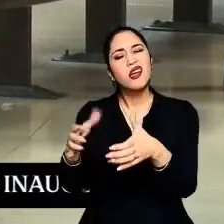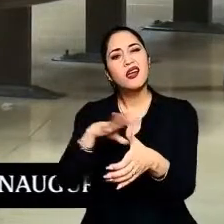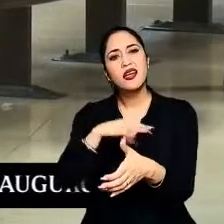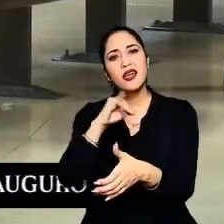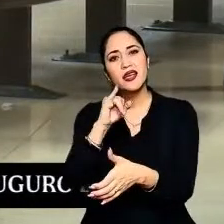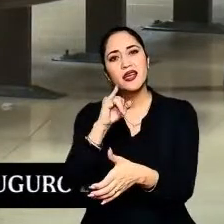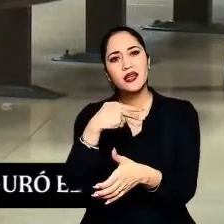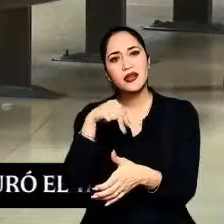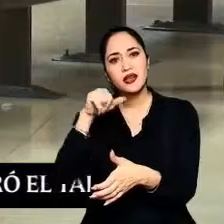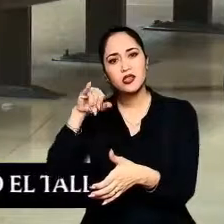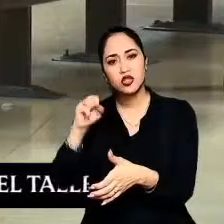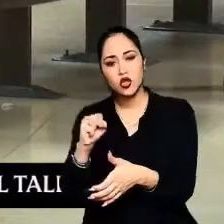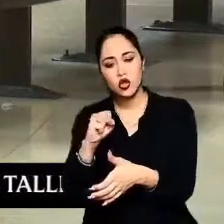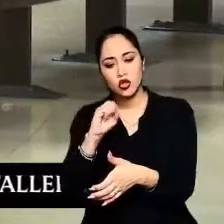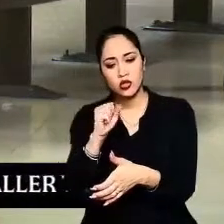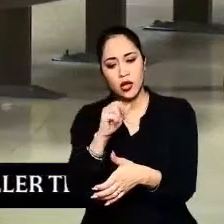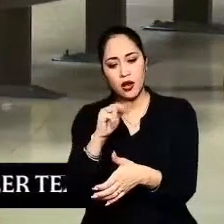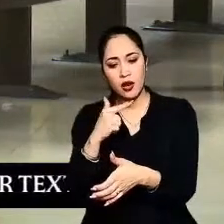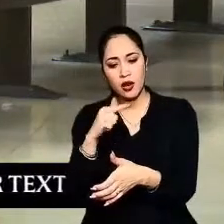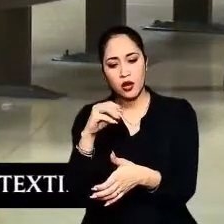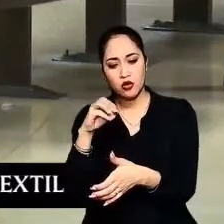que cuando son construcciones de